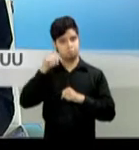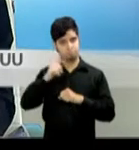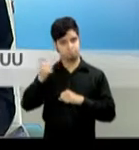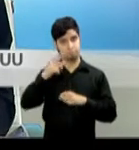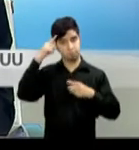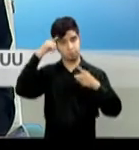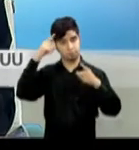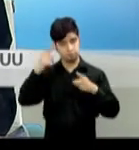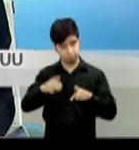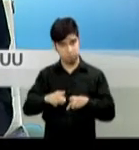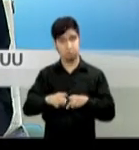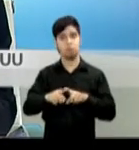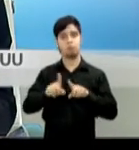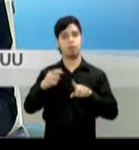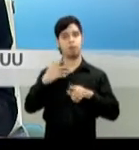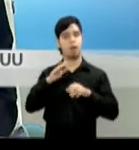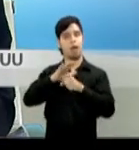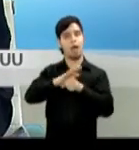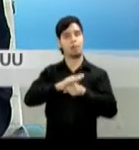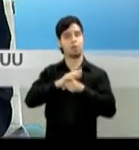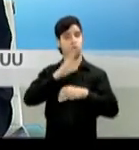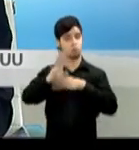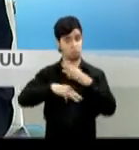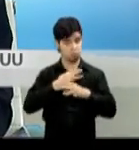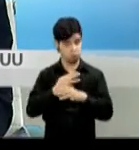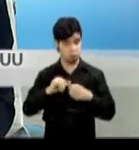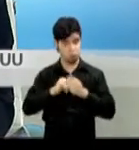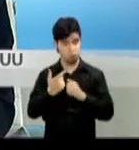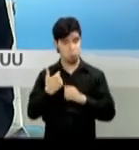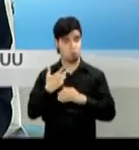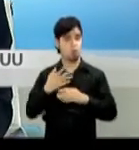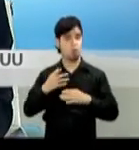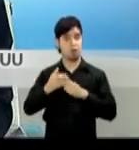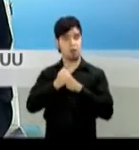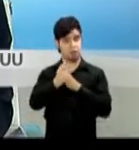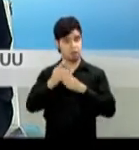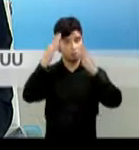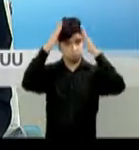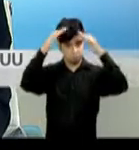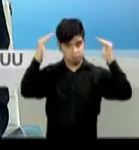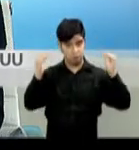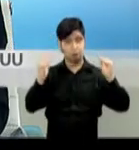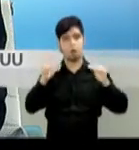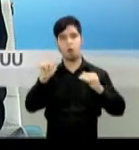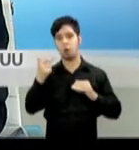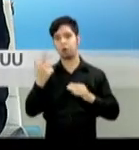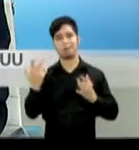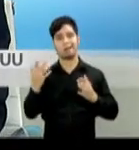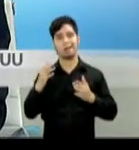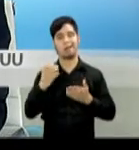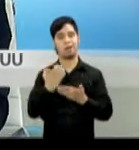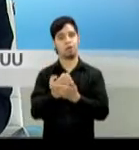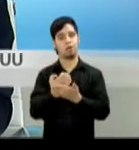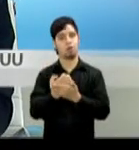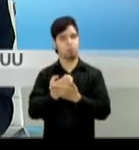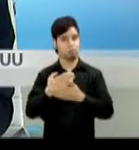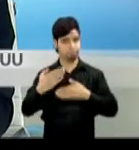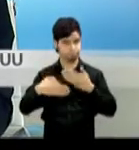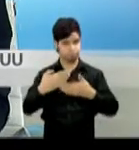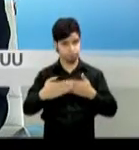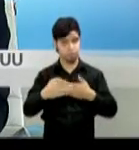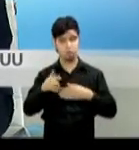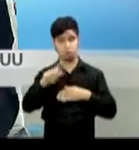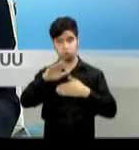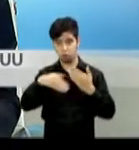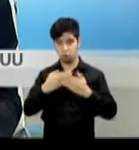presión mundial a nivel de líderes como el Papa y otros líderes de las economías emergentes y las economías avanzadas es que ese embargo debe